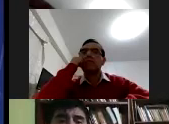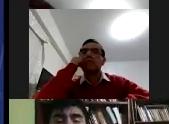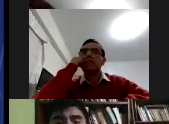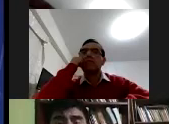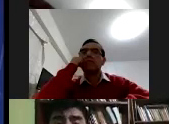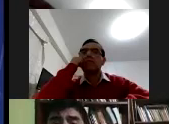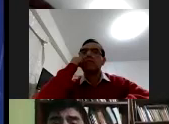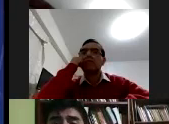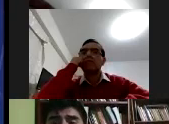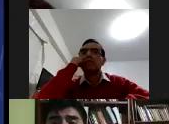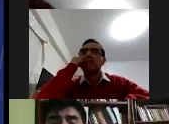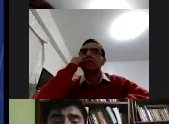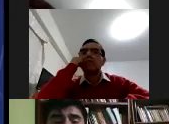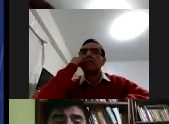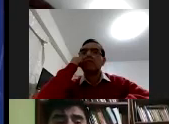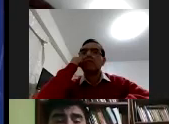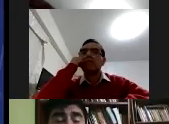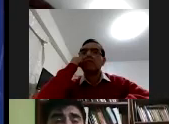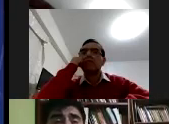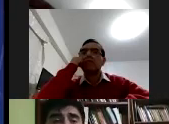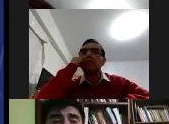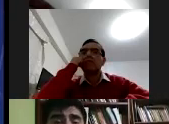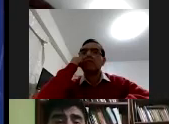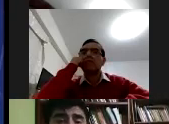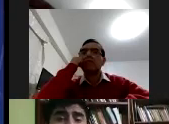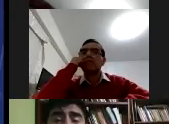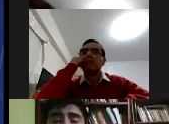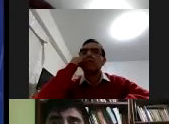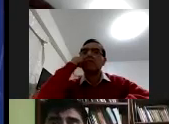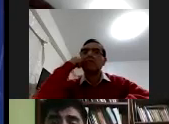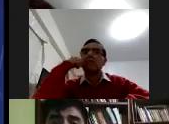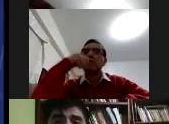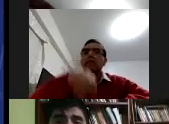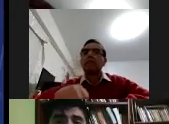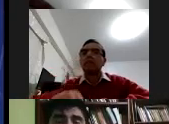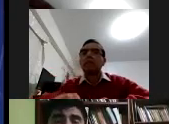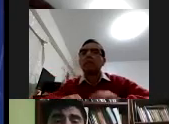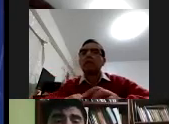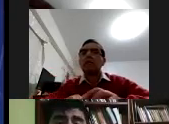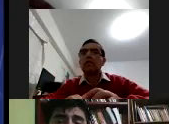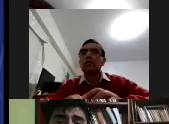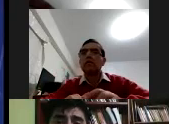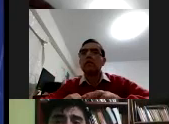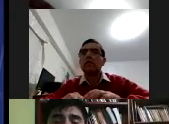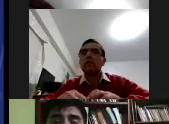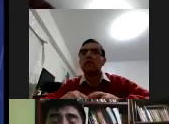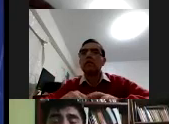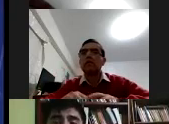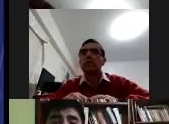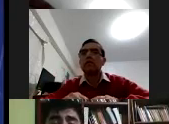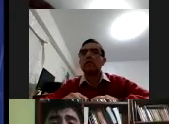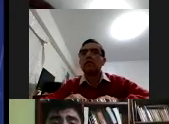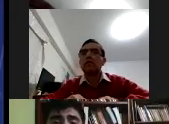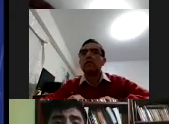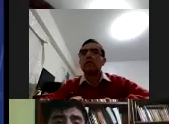proceso histórico, del proceso en el cual fisiopatológico se podía, pues, ganar tiempo a la enfermedad, porque ya de por sí